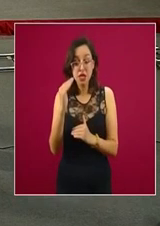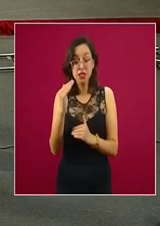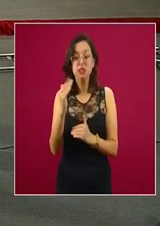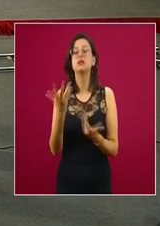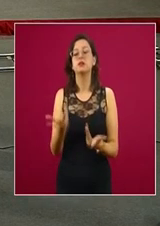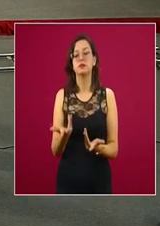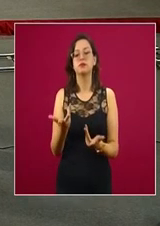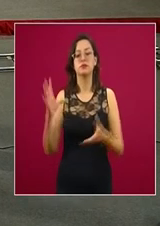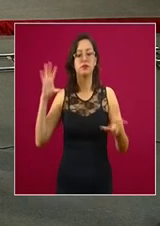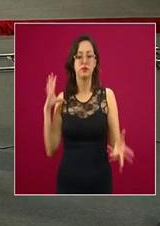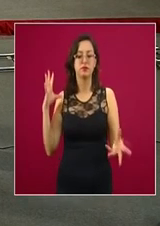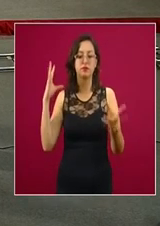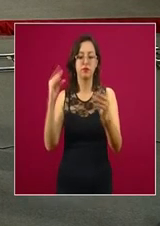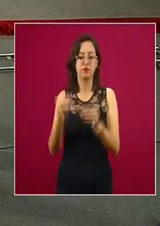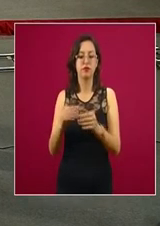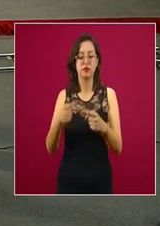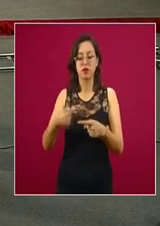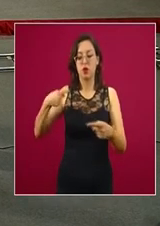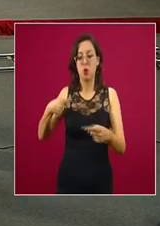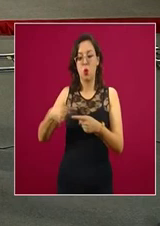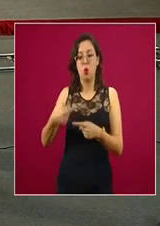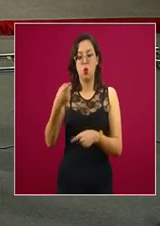el número de los casos del día anterior.